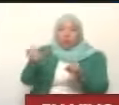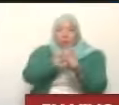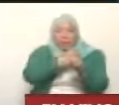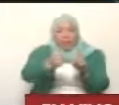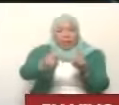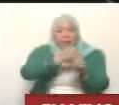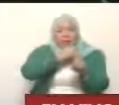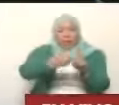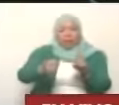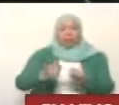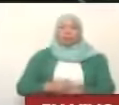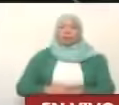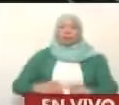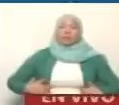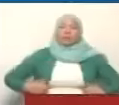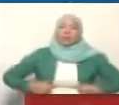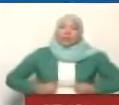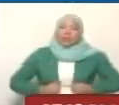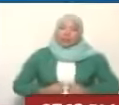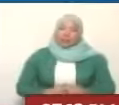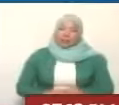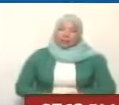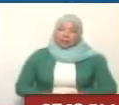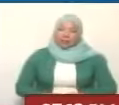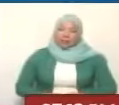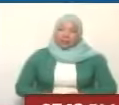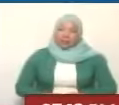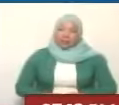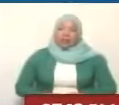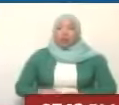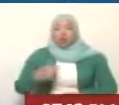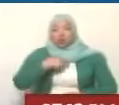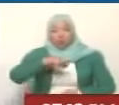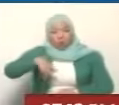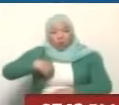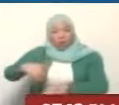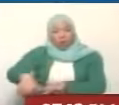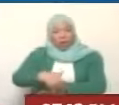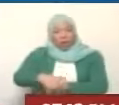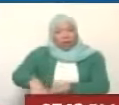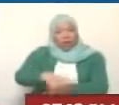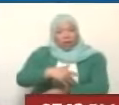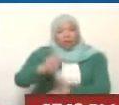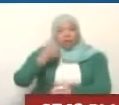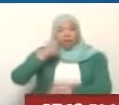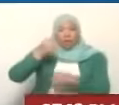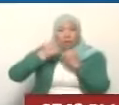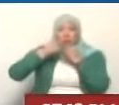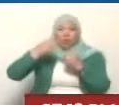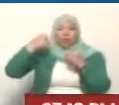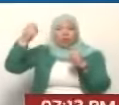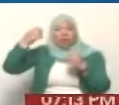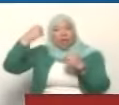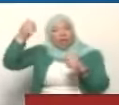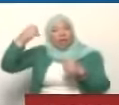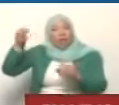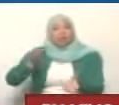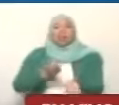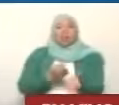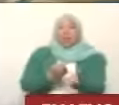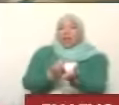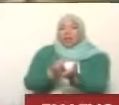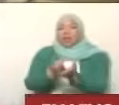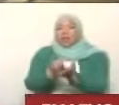peleando. Será la primera parte de la consigna. Íbamos a las calles gritando eso, Silvia. Seguir,